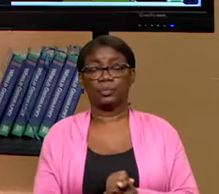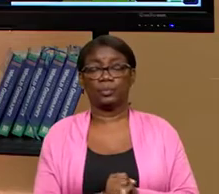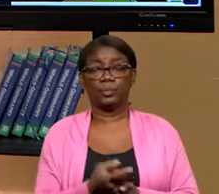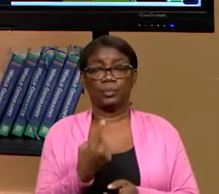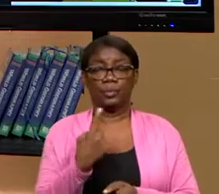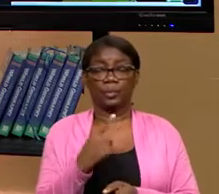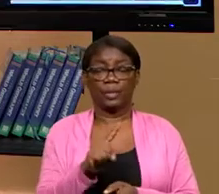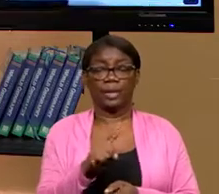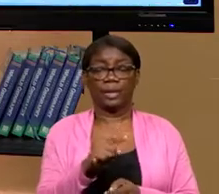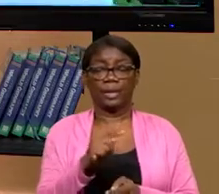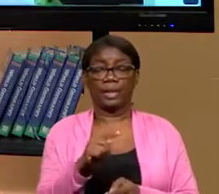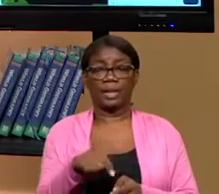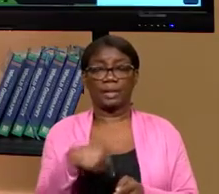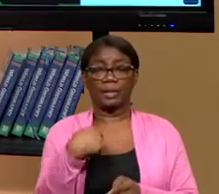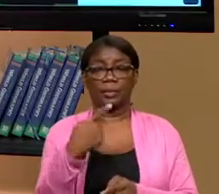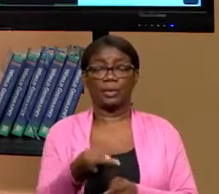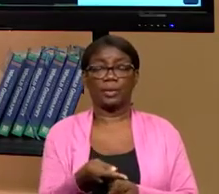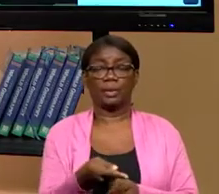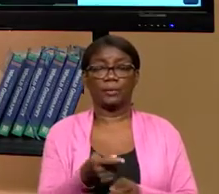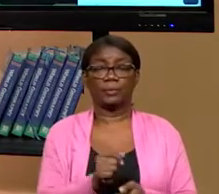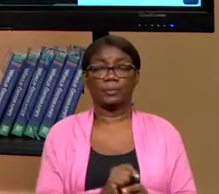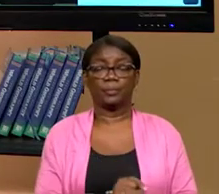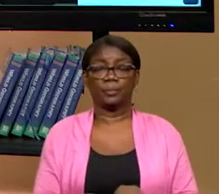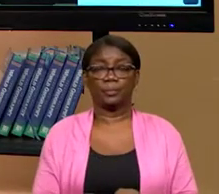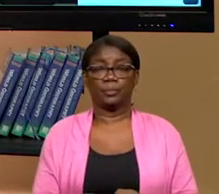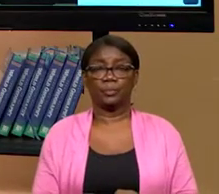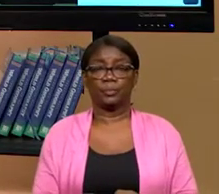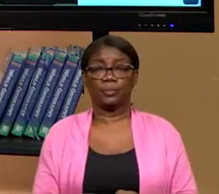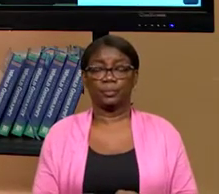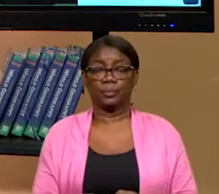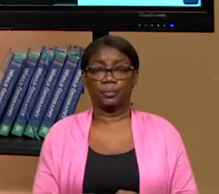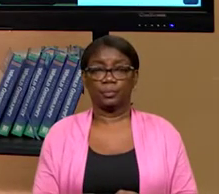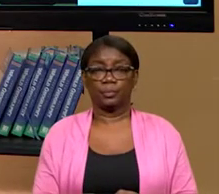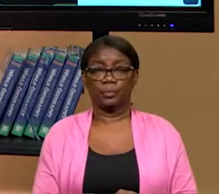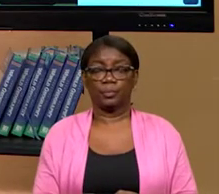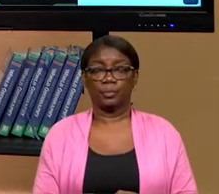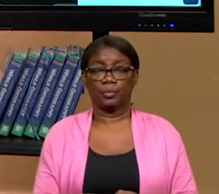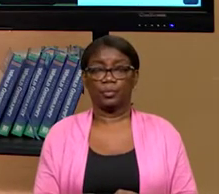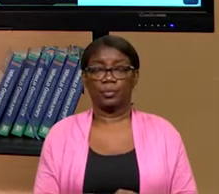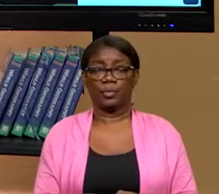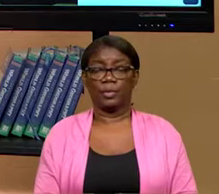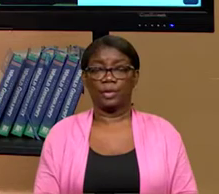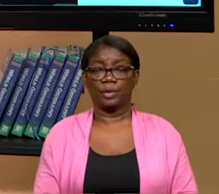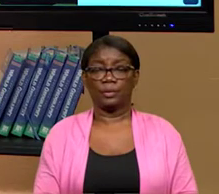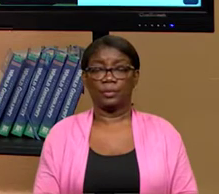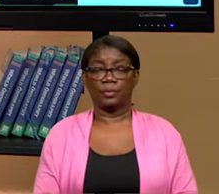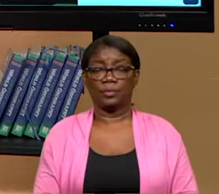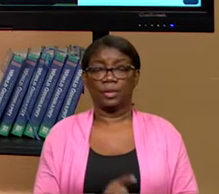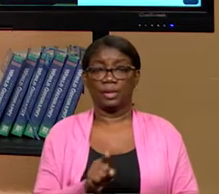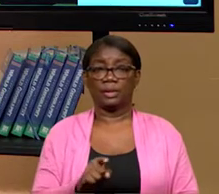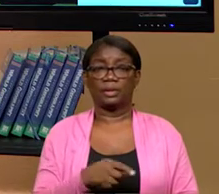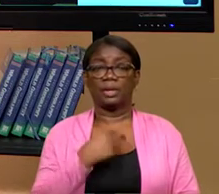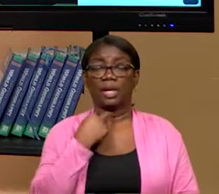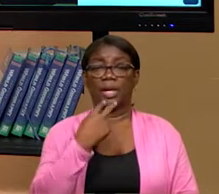que posteriormente, ¿verdad?, sea ese audio en cierta